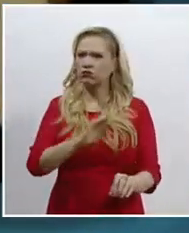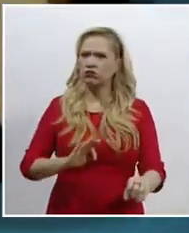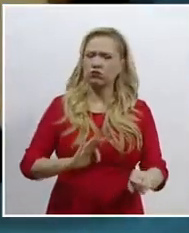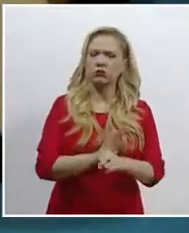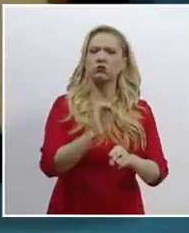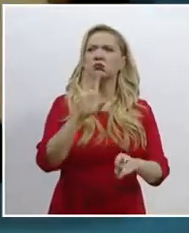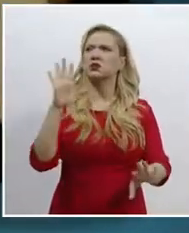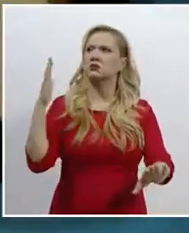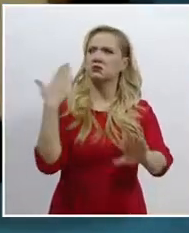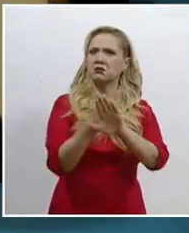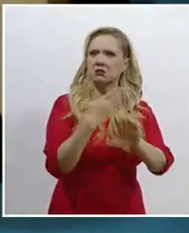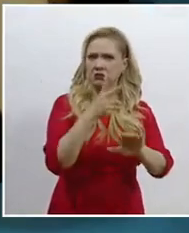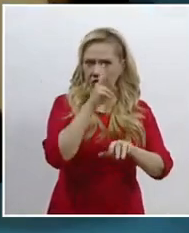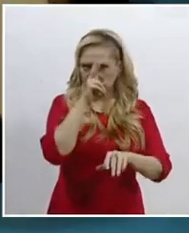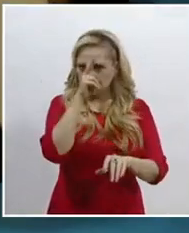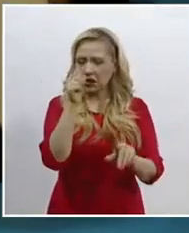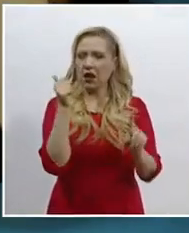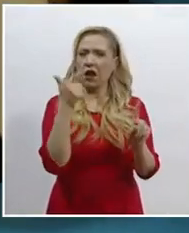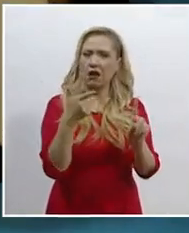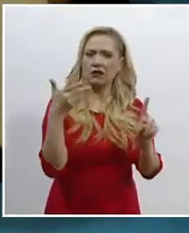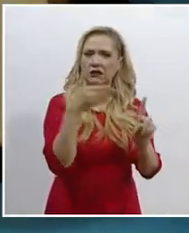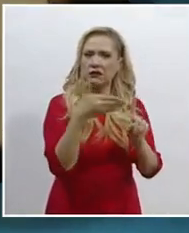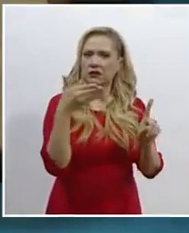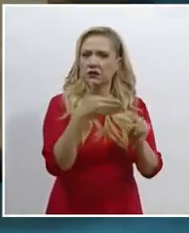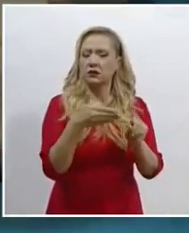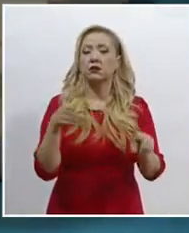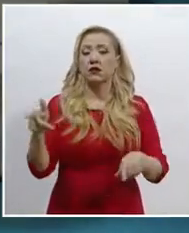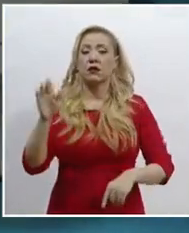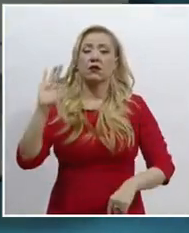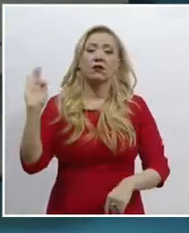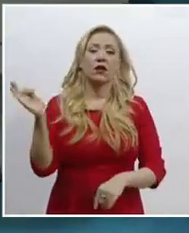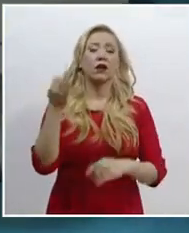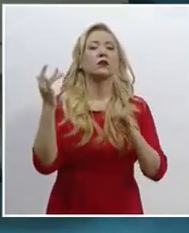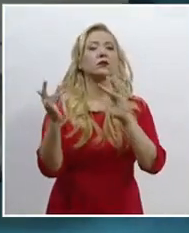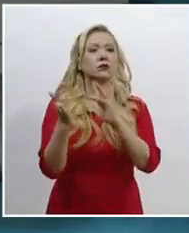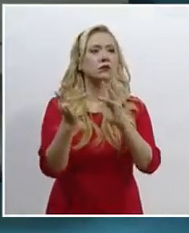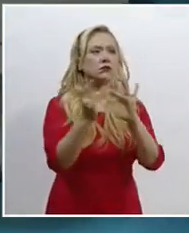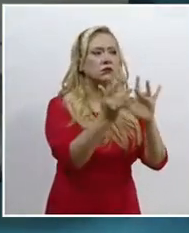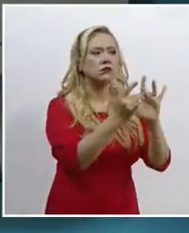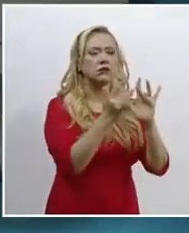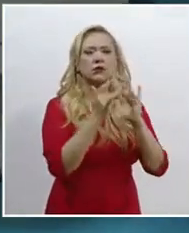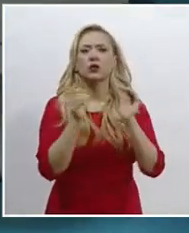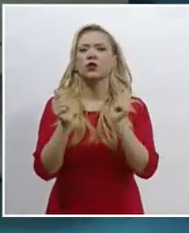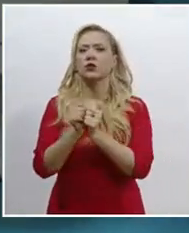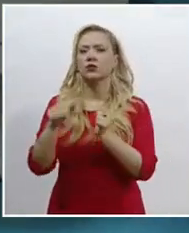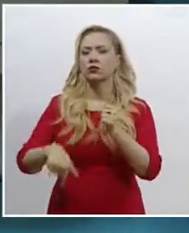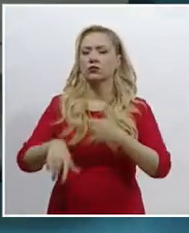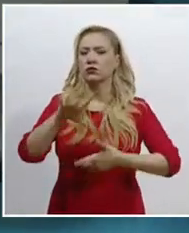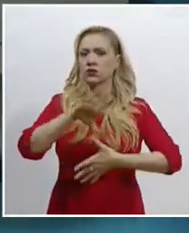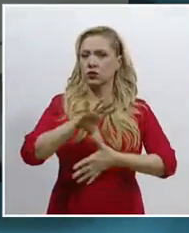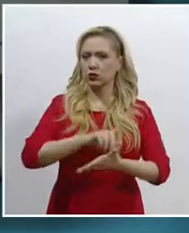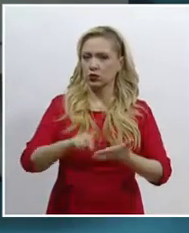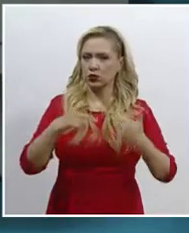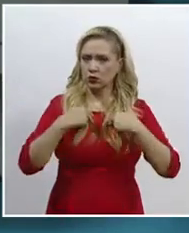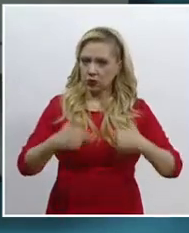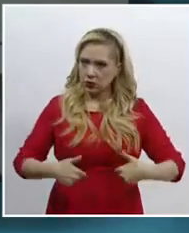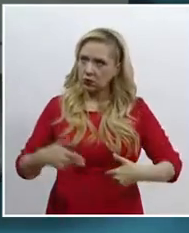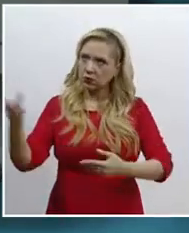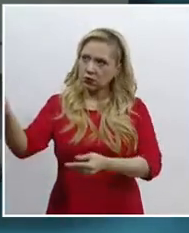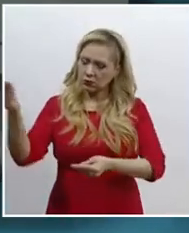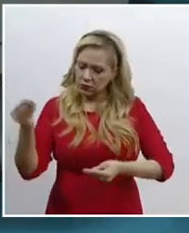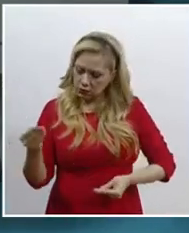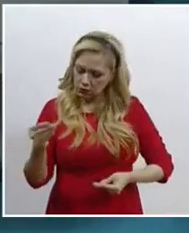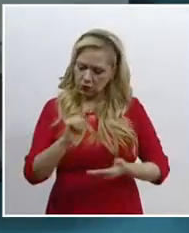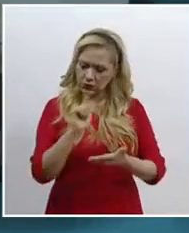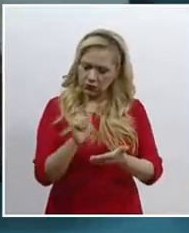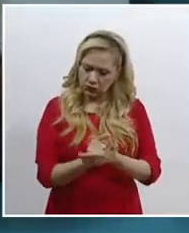de ataques, amenazas y hostigamiento. La Federación mantiene contactos cercanos con el Sistema Interamericano de Derechos Humanos y también ha